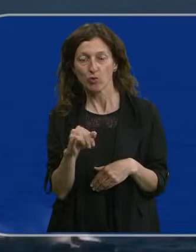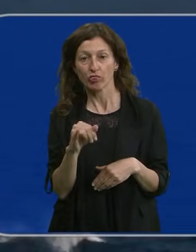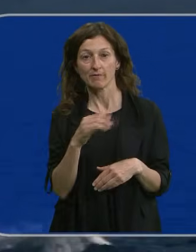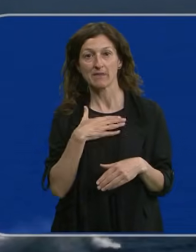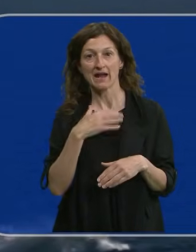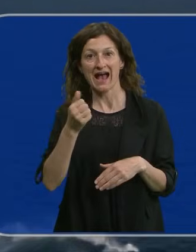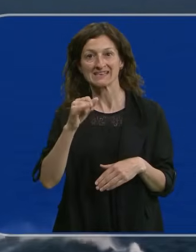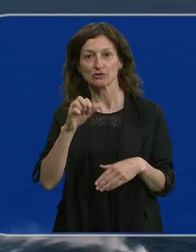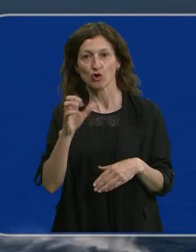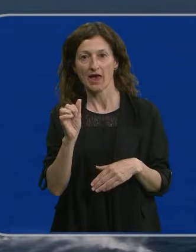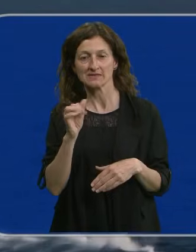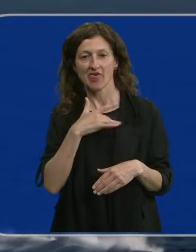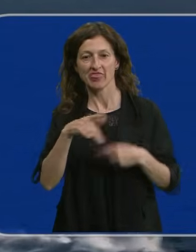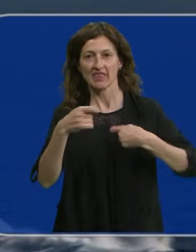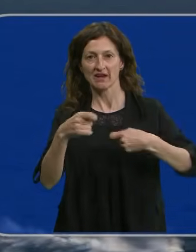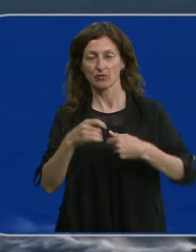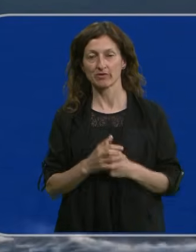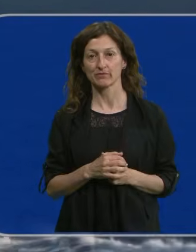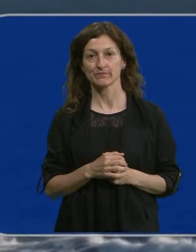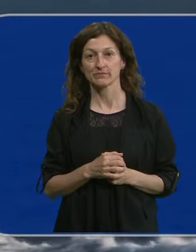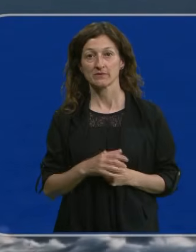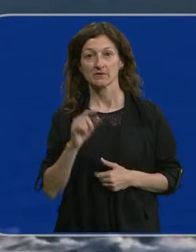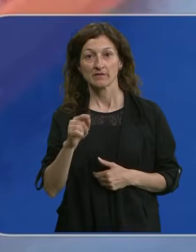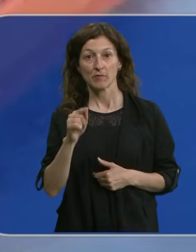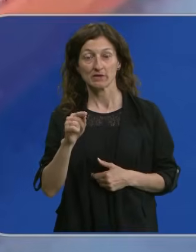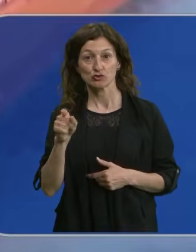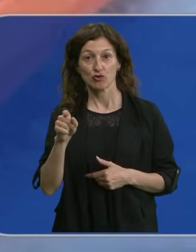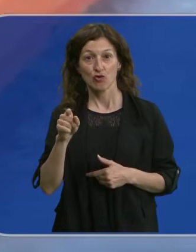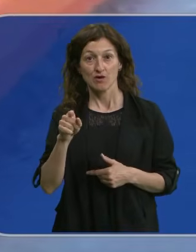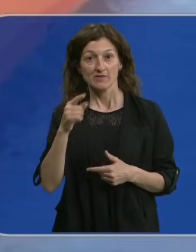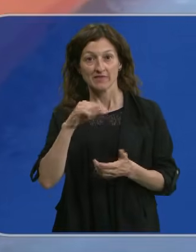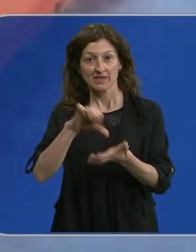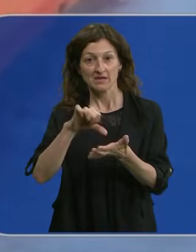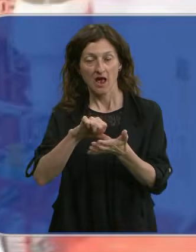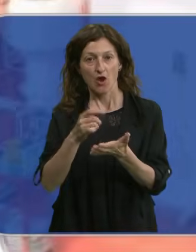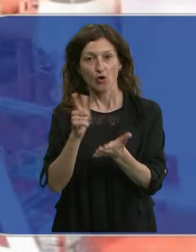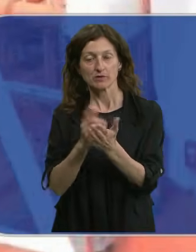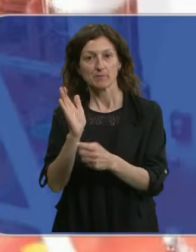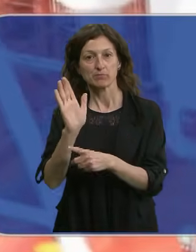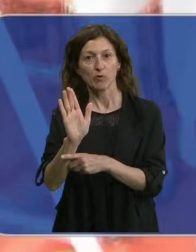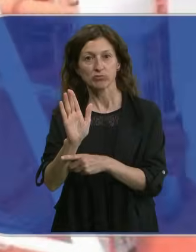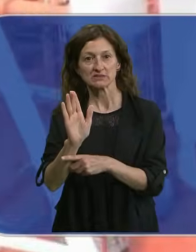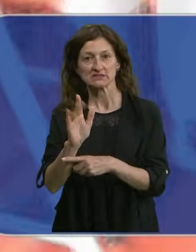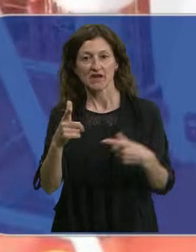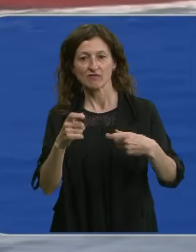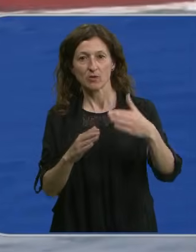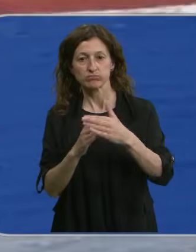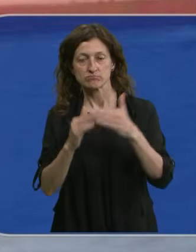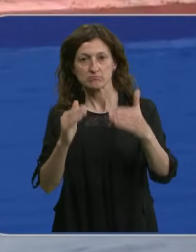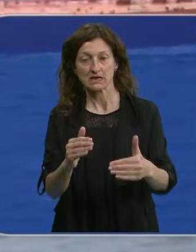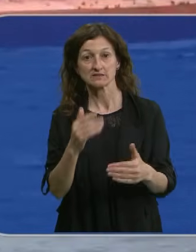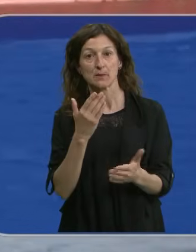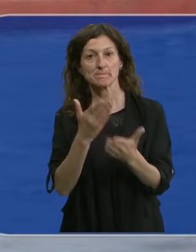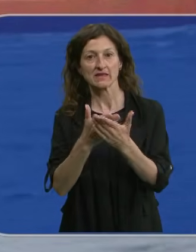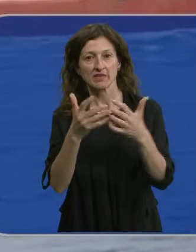que el régimen de los ayatolás ceda en las negociaciones. De momento, Teherán ha hecho una nueva propuesta con una extensión del alto el fuego. En ella pide a